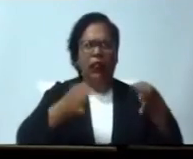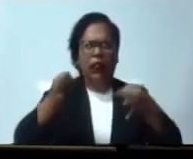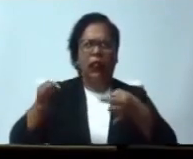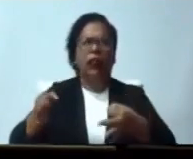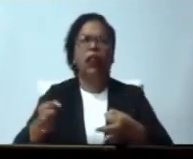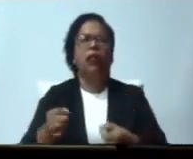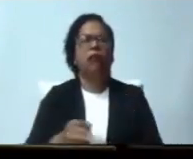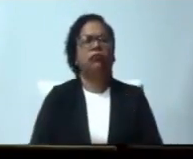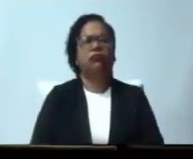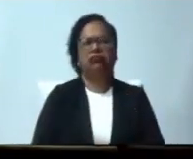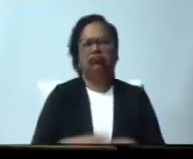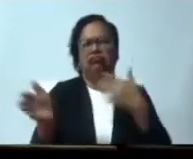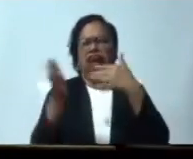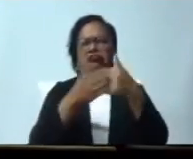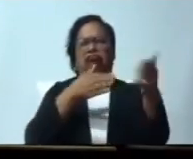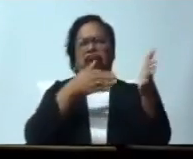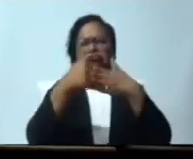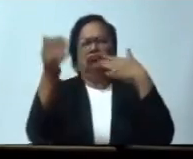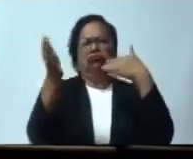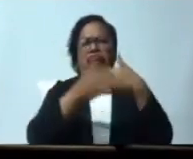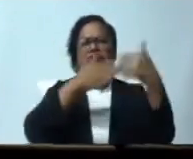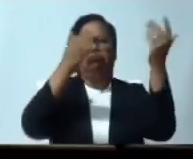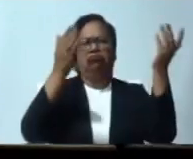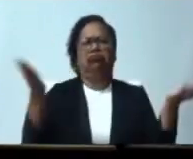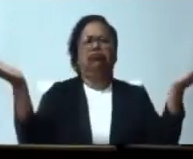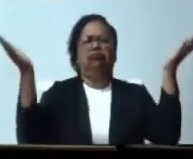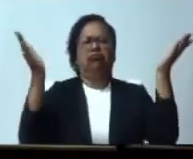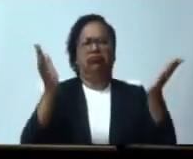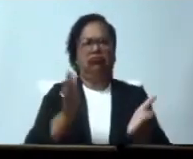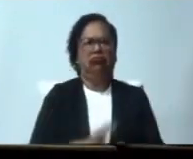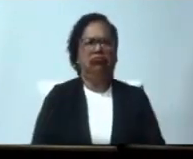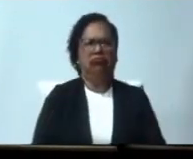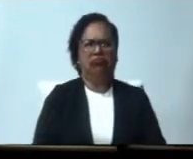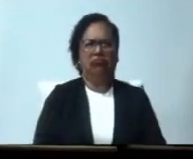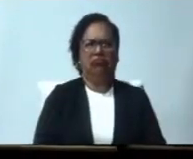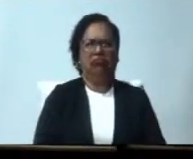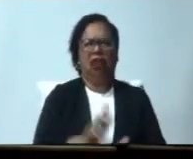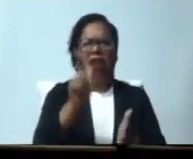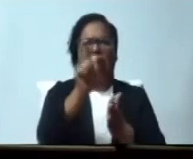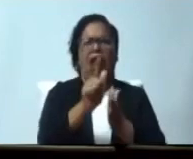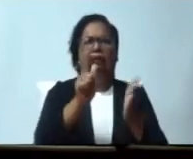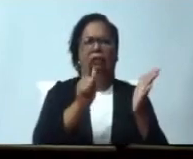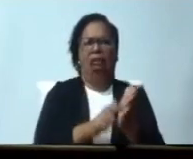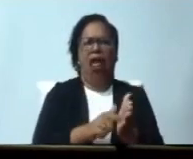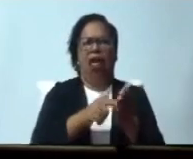sin importar a quien pueda esas leyes